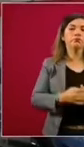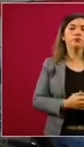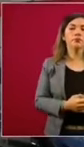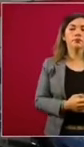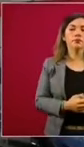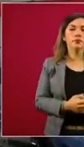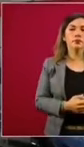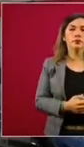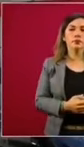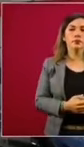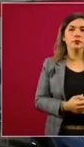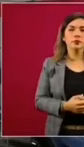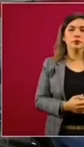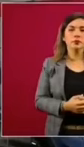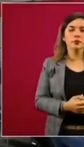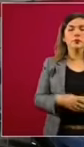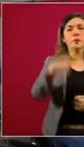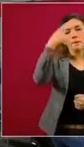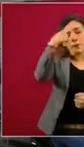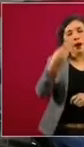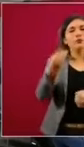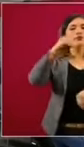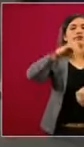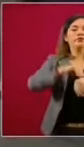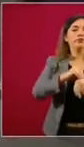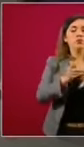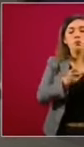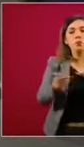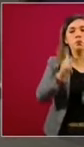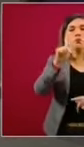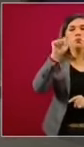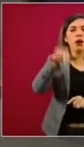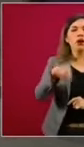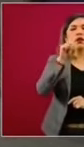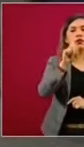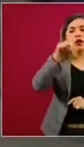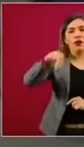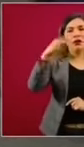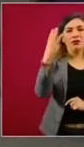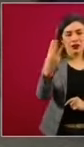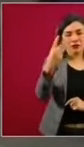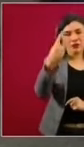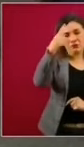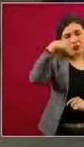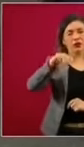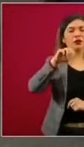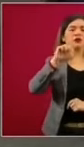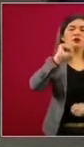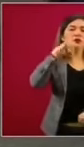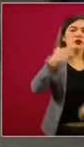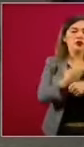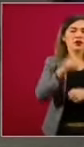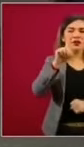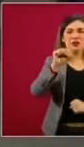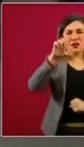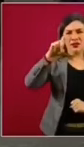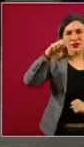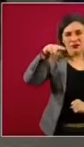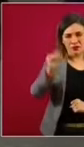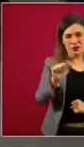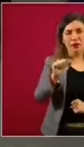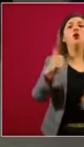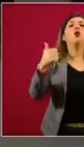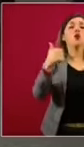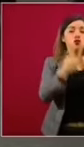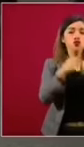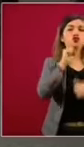con la aplicación del plan DN3 de la Secretaría de la Defensa y con la